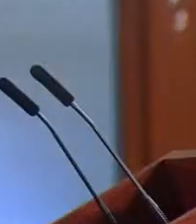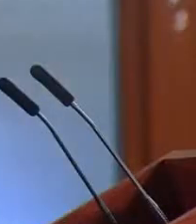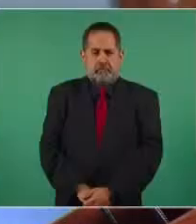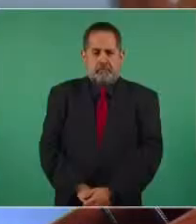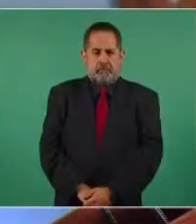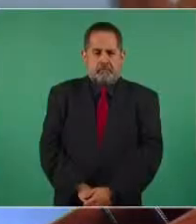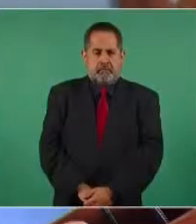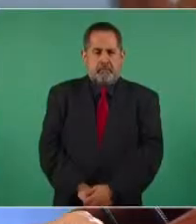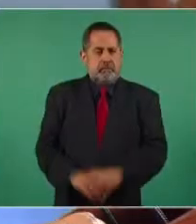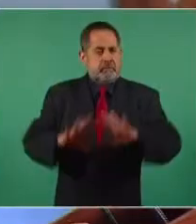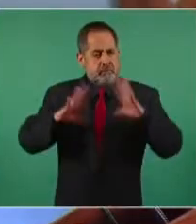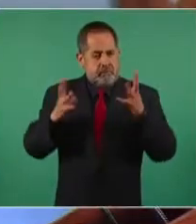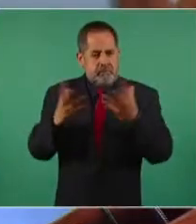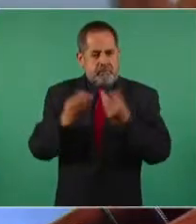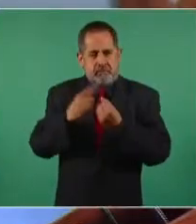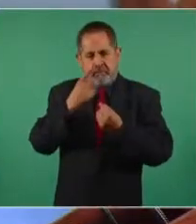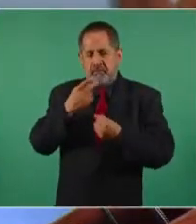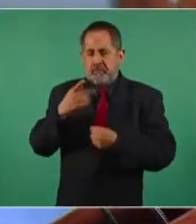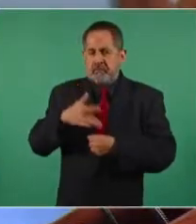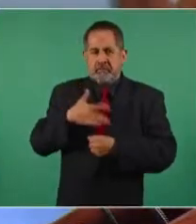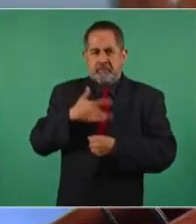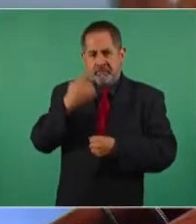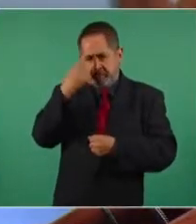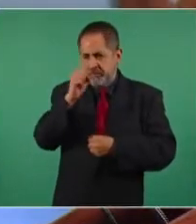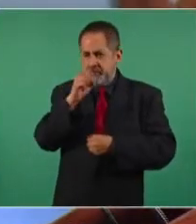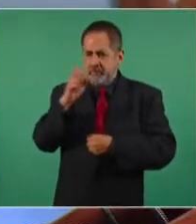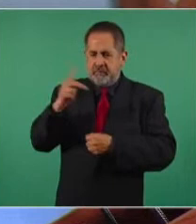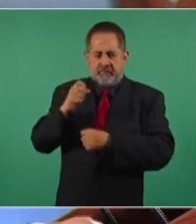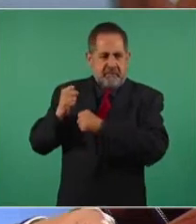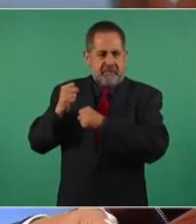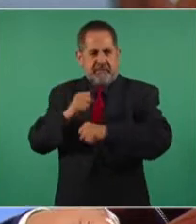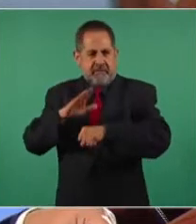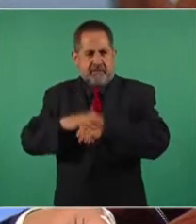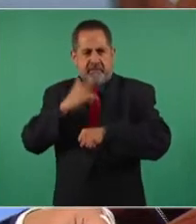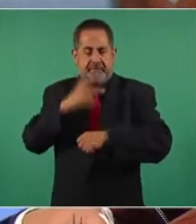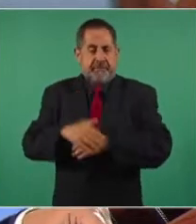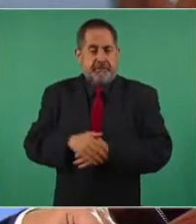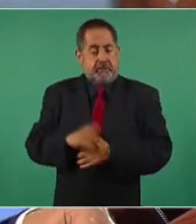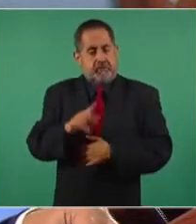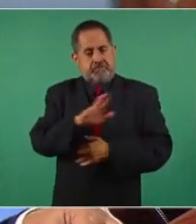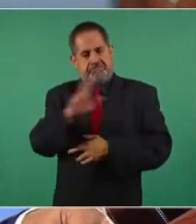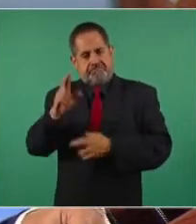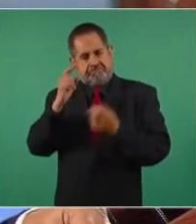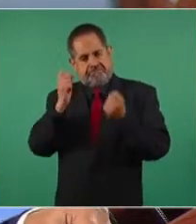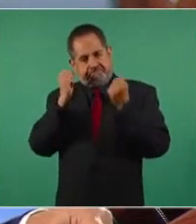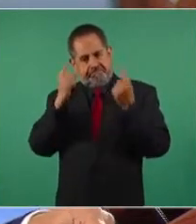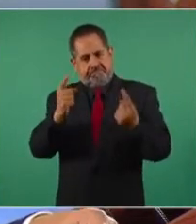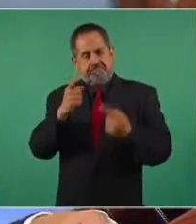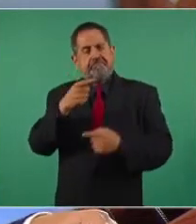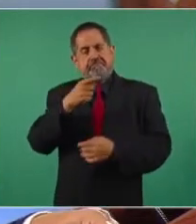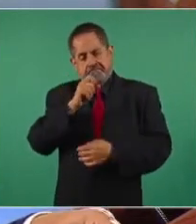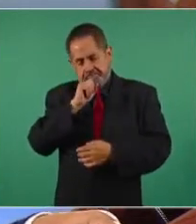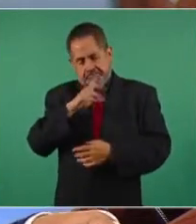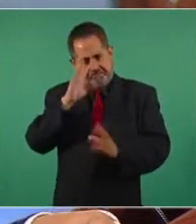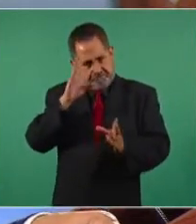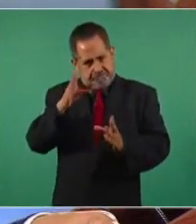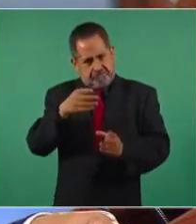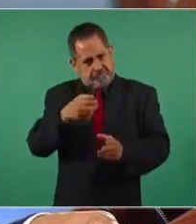la educación en méxico también un reconocimiento un saludo